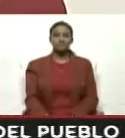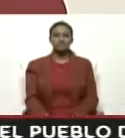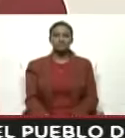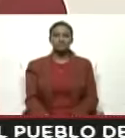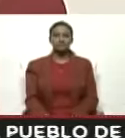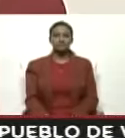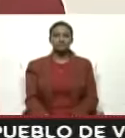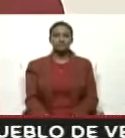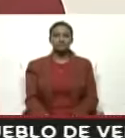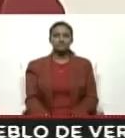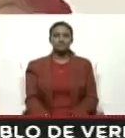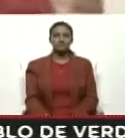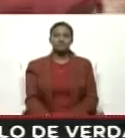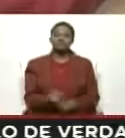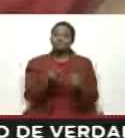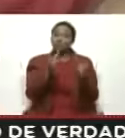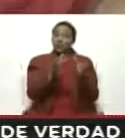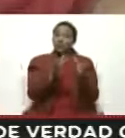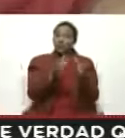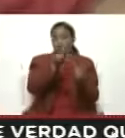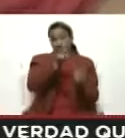Unos que esperan,